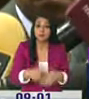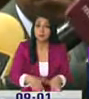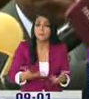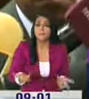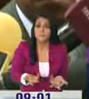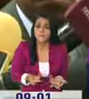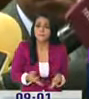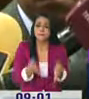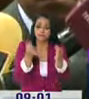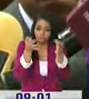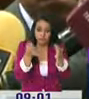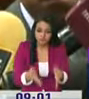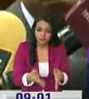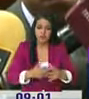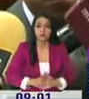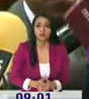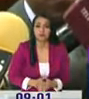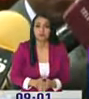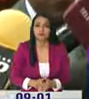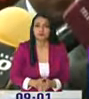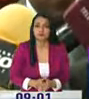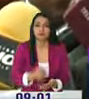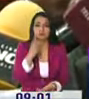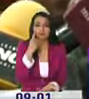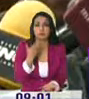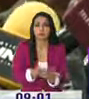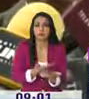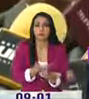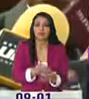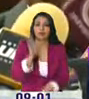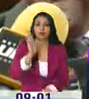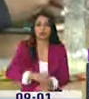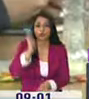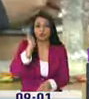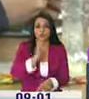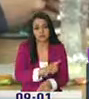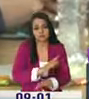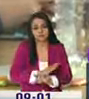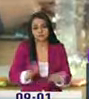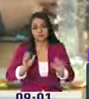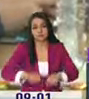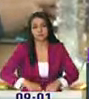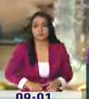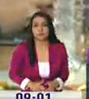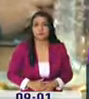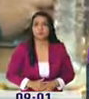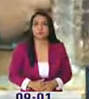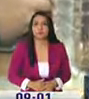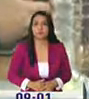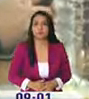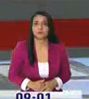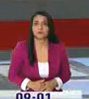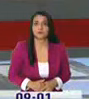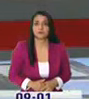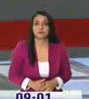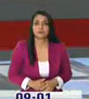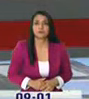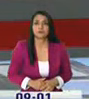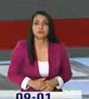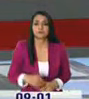se confirme y que se vaya sustentando la acusación fiscal. Informó Patricia Aldaz.